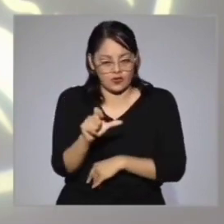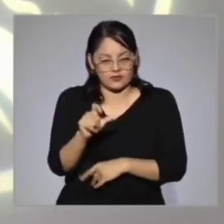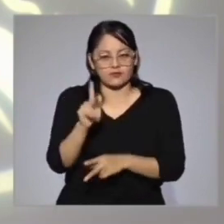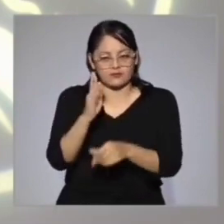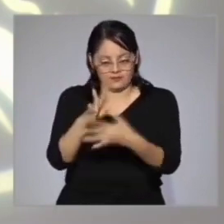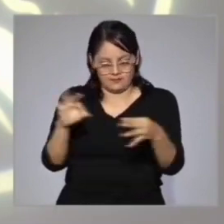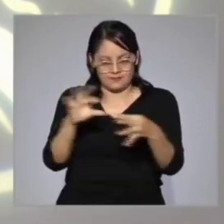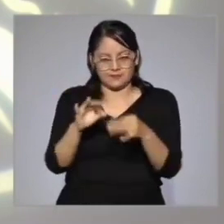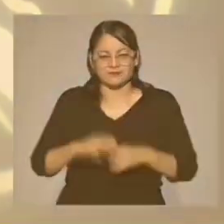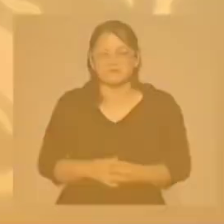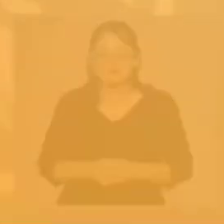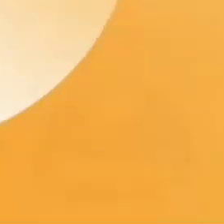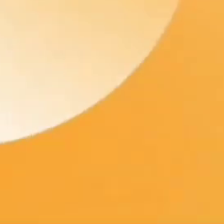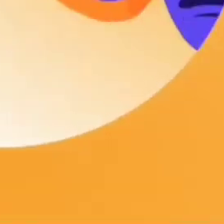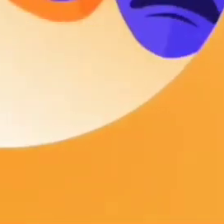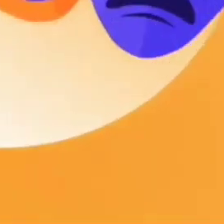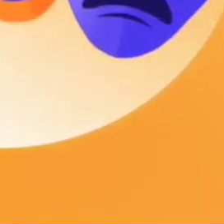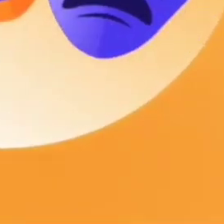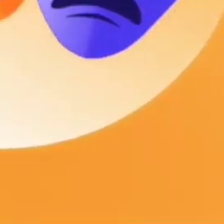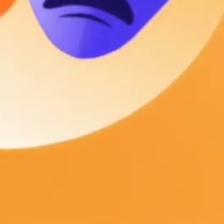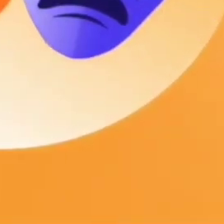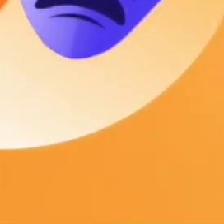mexicano.